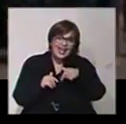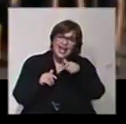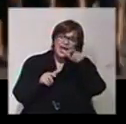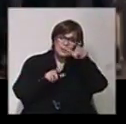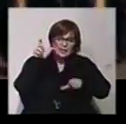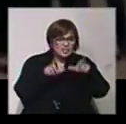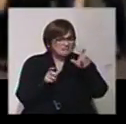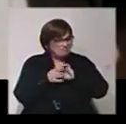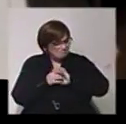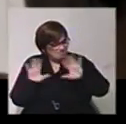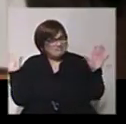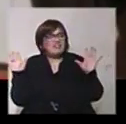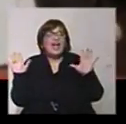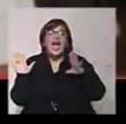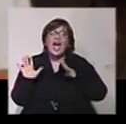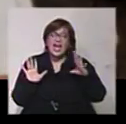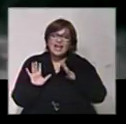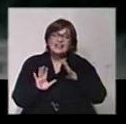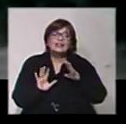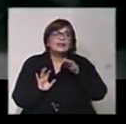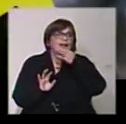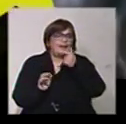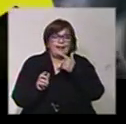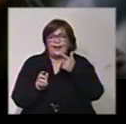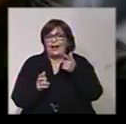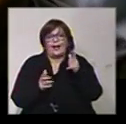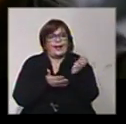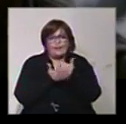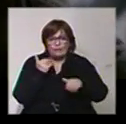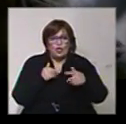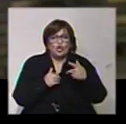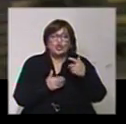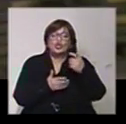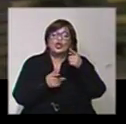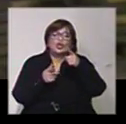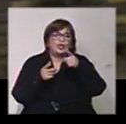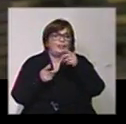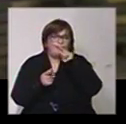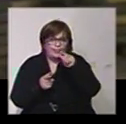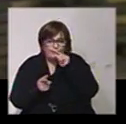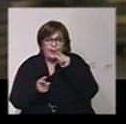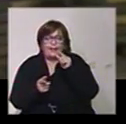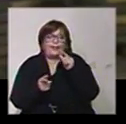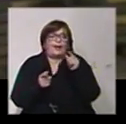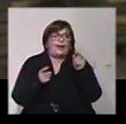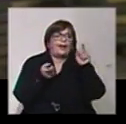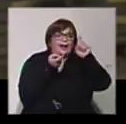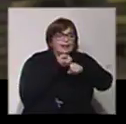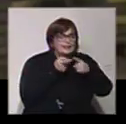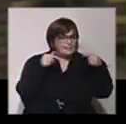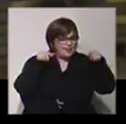en Uruguay, ¿no? Ya sea desde el aborto hasta la marihuana, el matrimonio